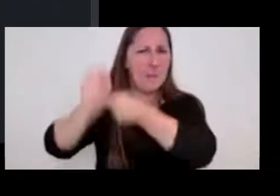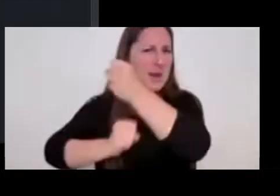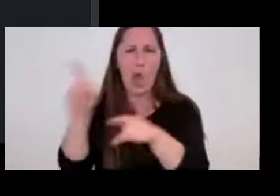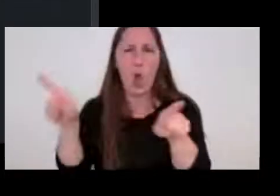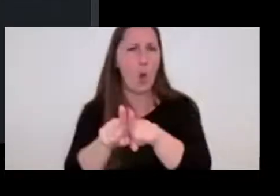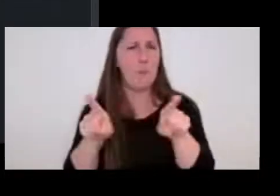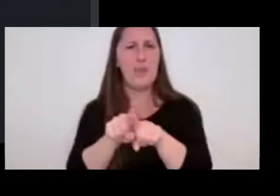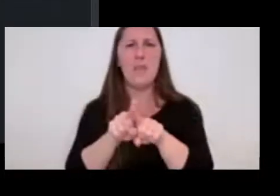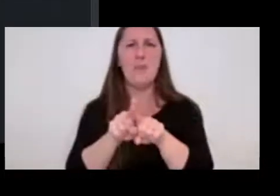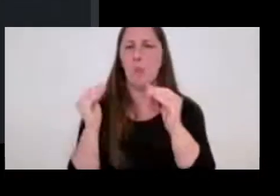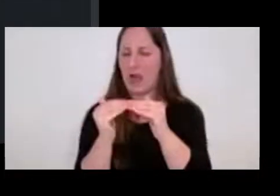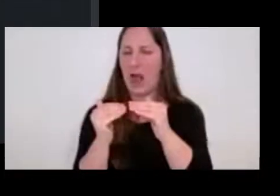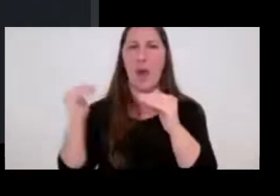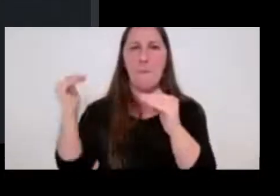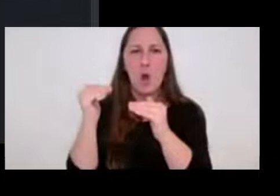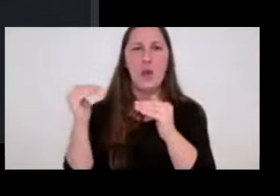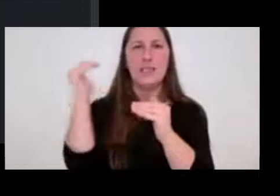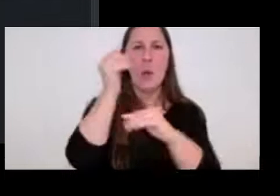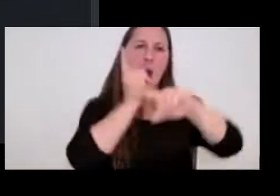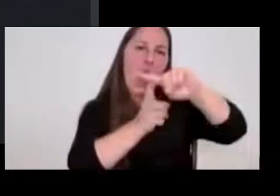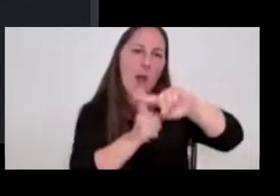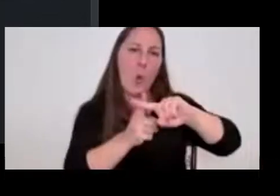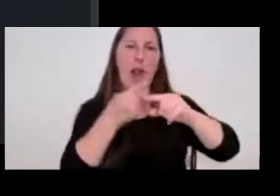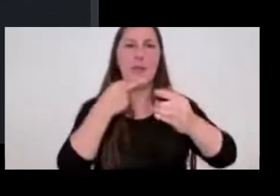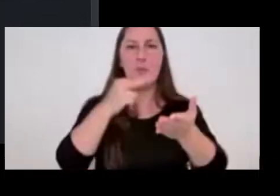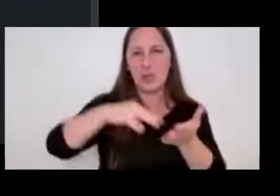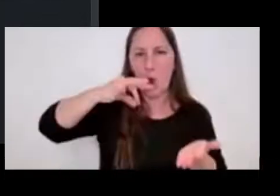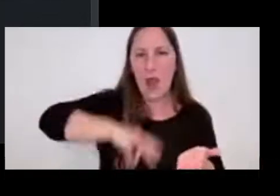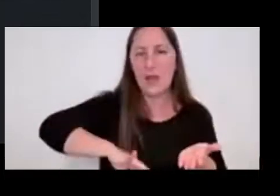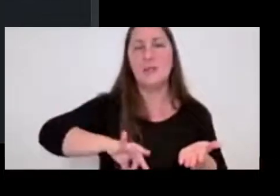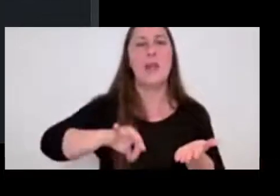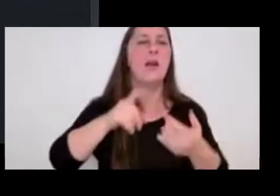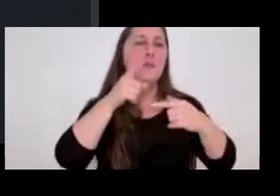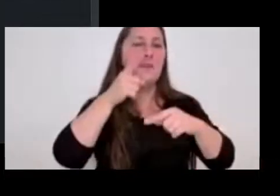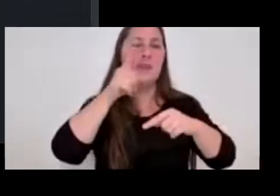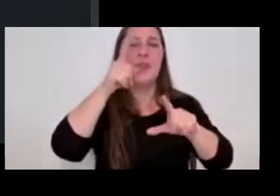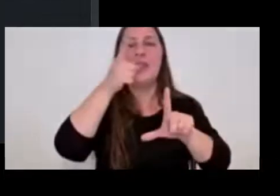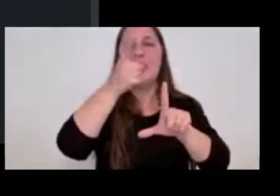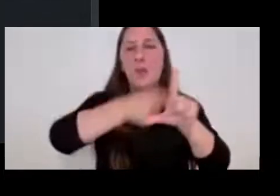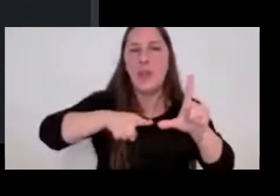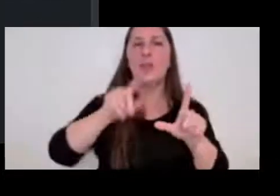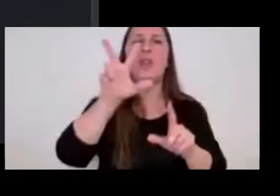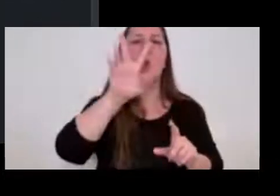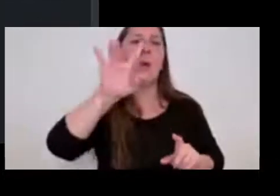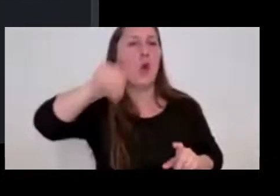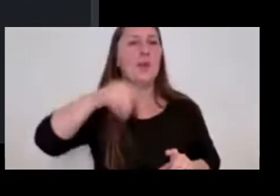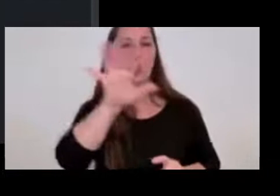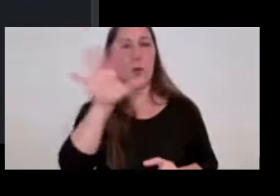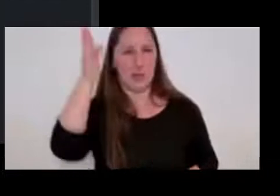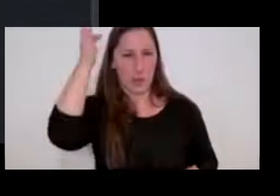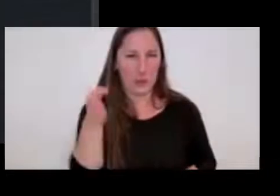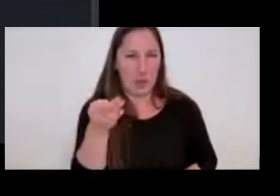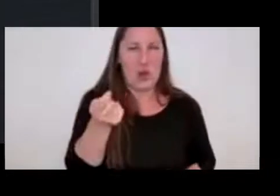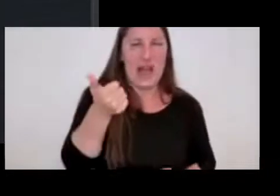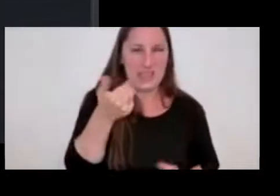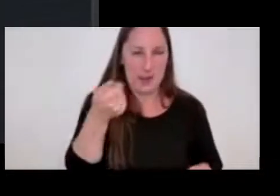escalas progresivas de cálculo de impuesto a las ganancias, que llegan hasta con los dividendos al 39,55% casi, ¿no? De pago de